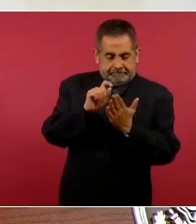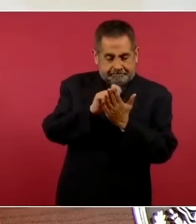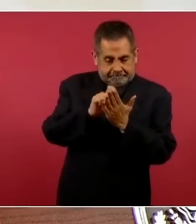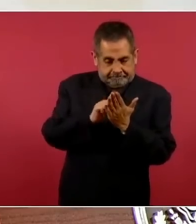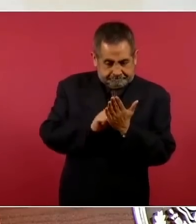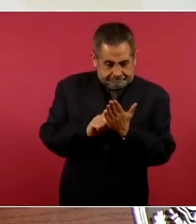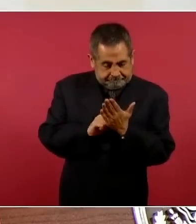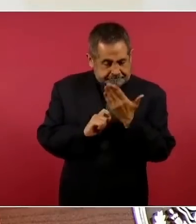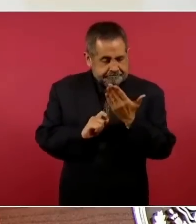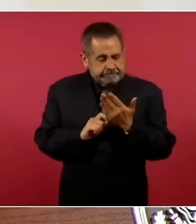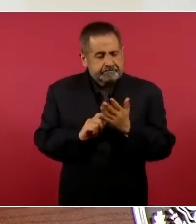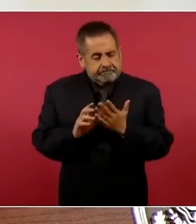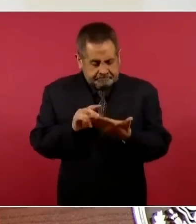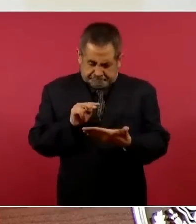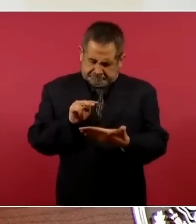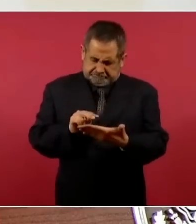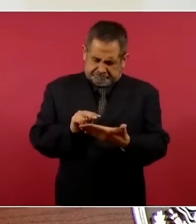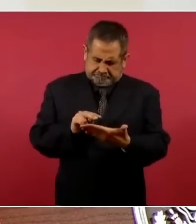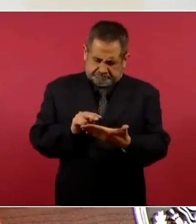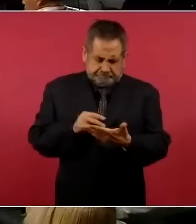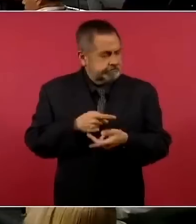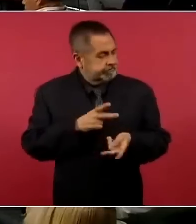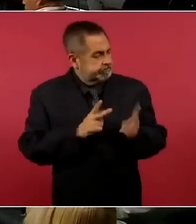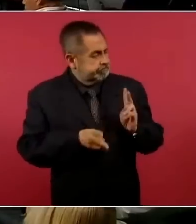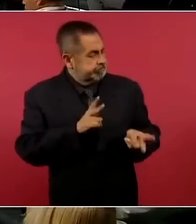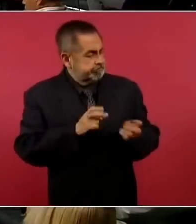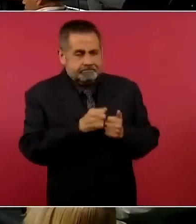Y estamos en la plática en la cárcel